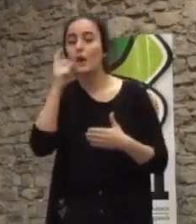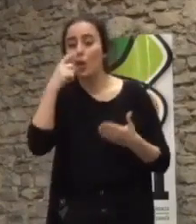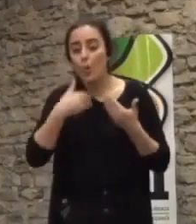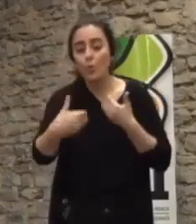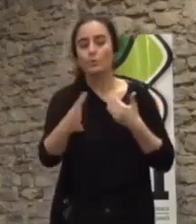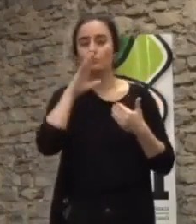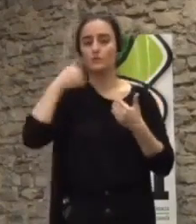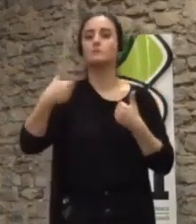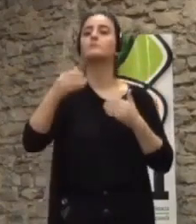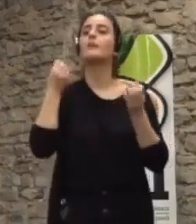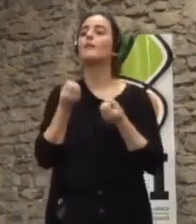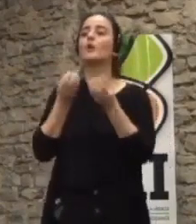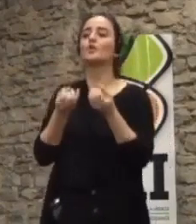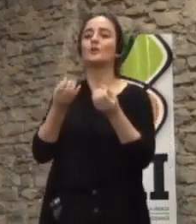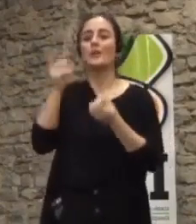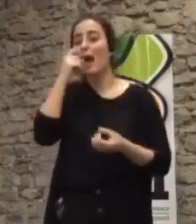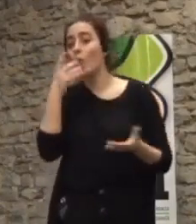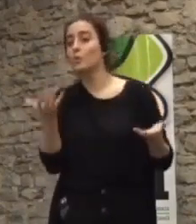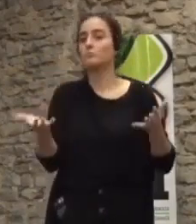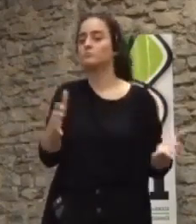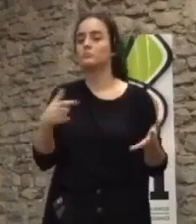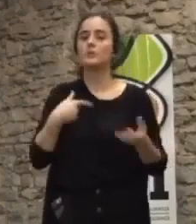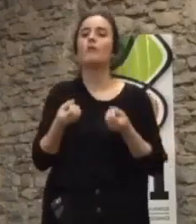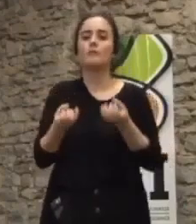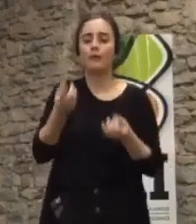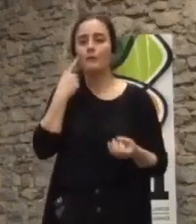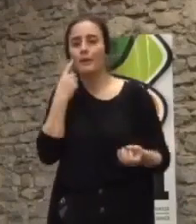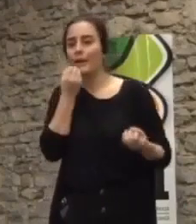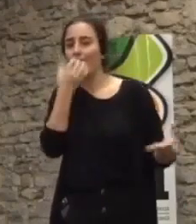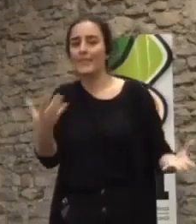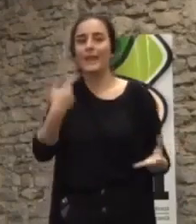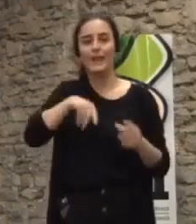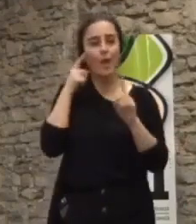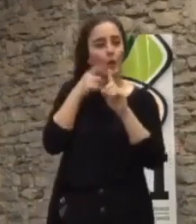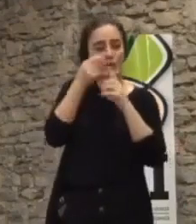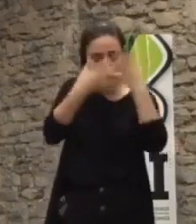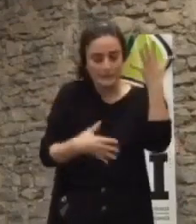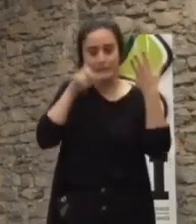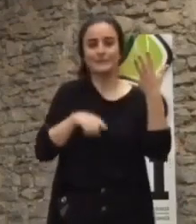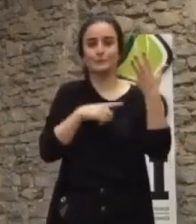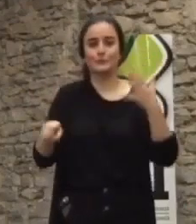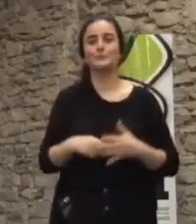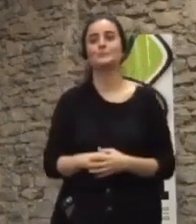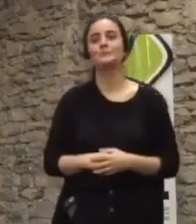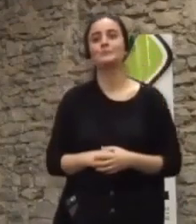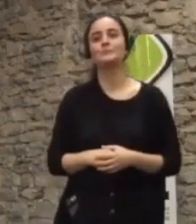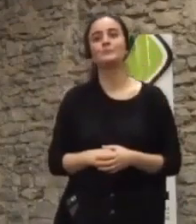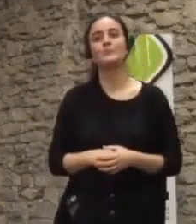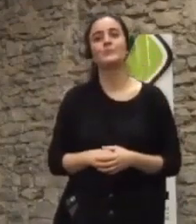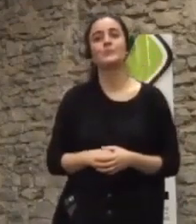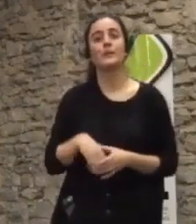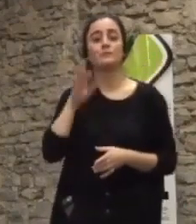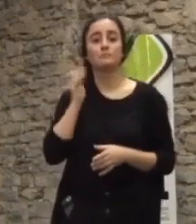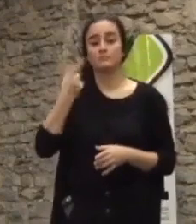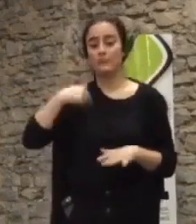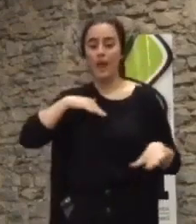contaré, para eso de junio, ya os contaré cómo nos ha ido y cómo hemos ampliado todos estos objetivos. También es cierto que no